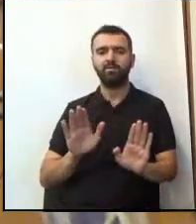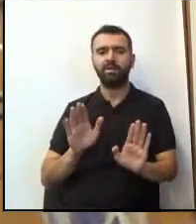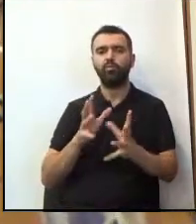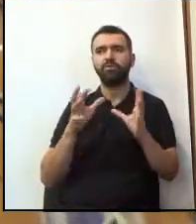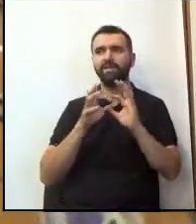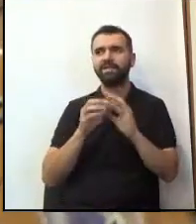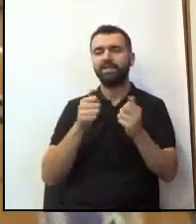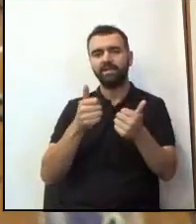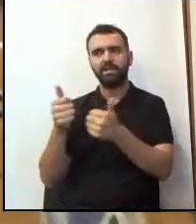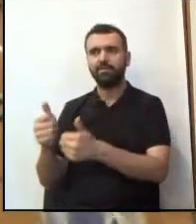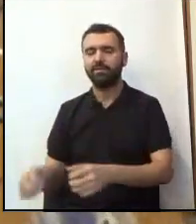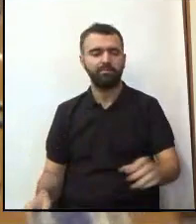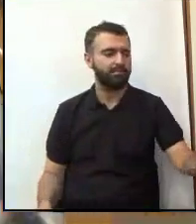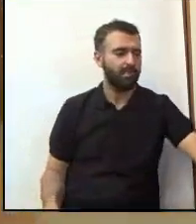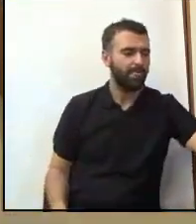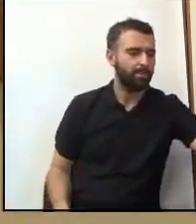muy bien.